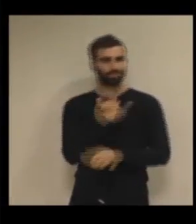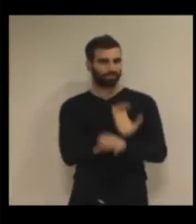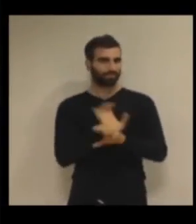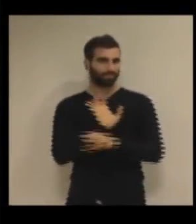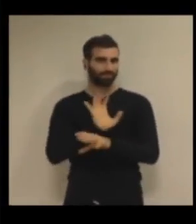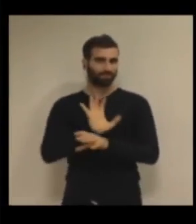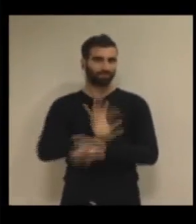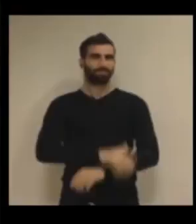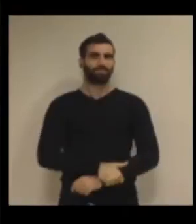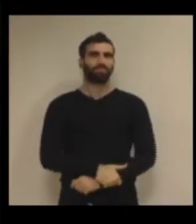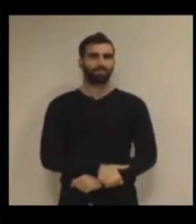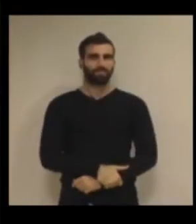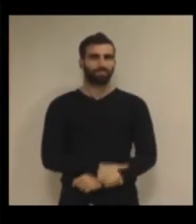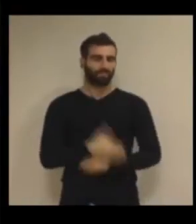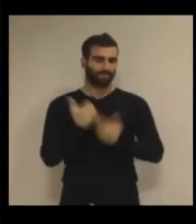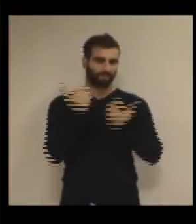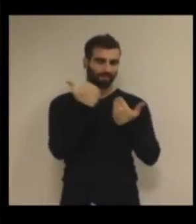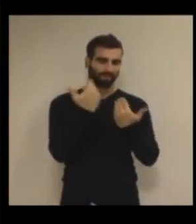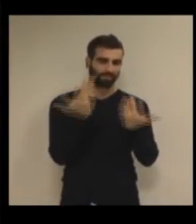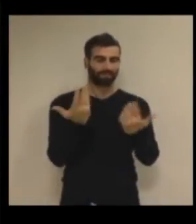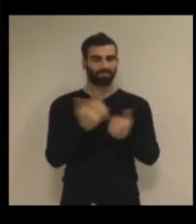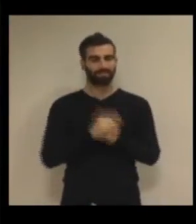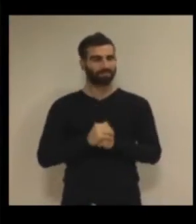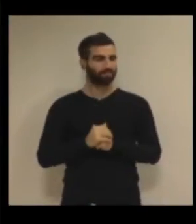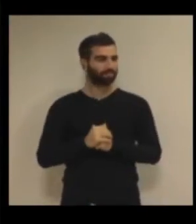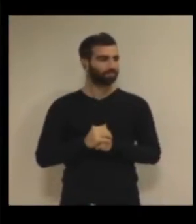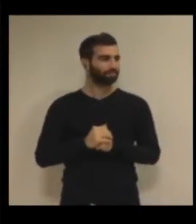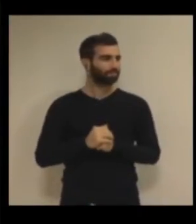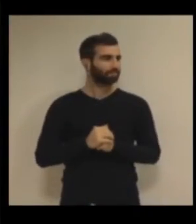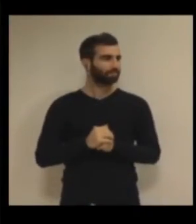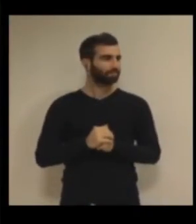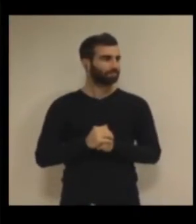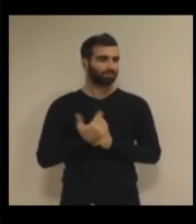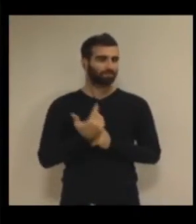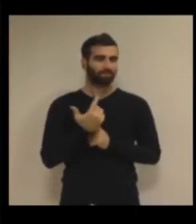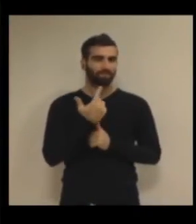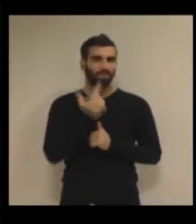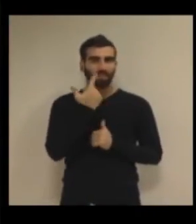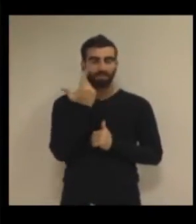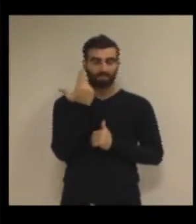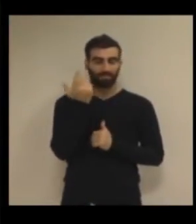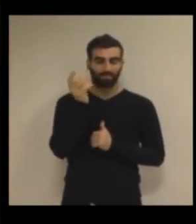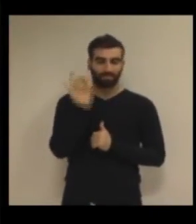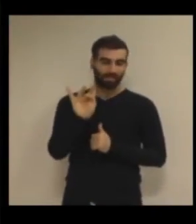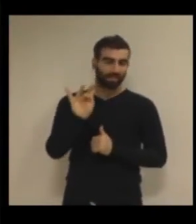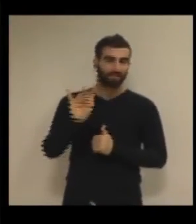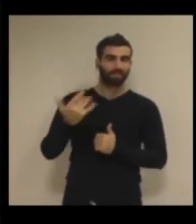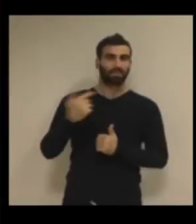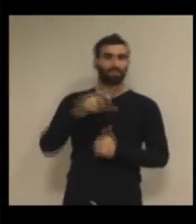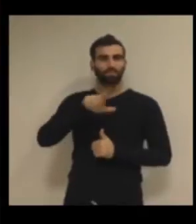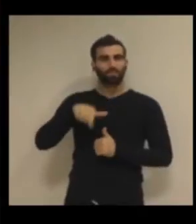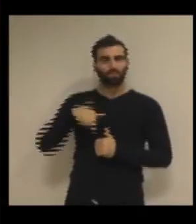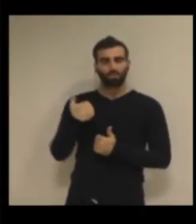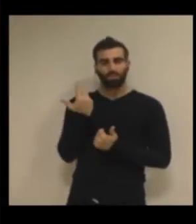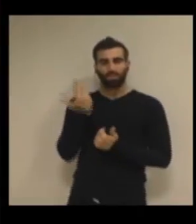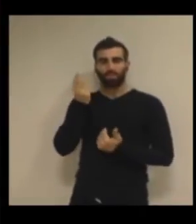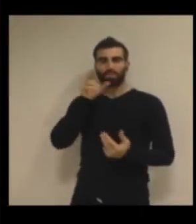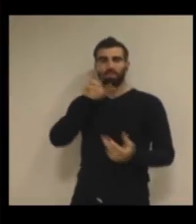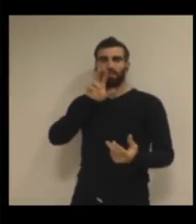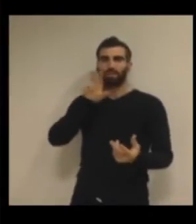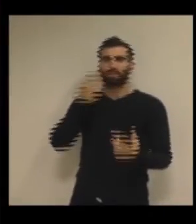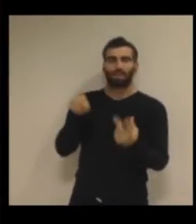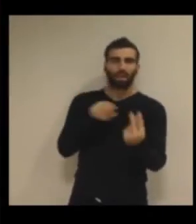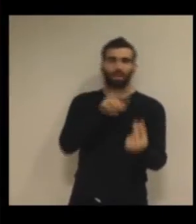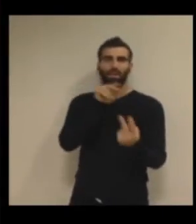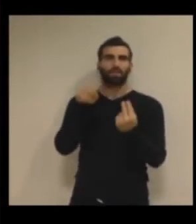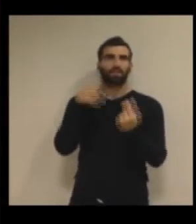Gracias, Miguel. La verdad que no solo utilizando hablando metafóricamente, no